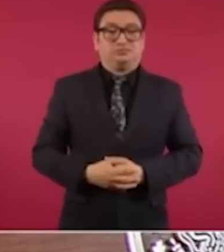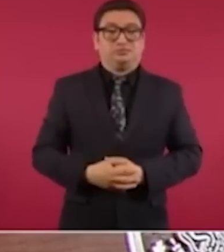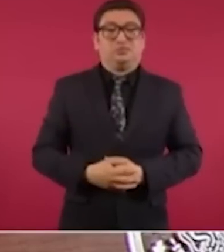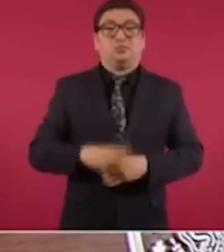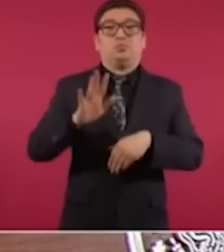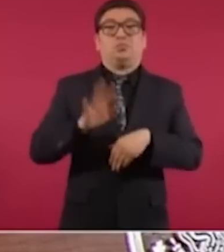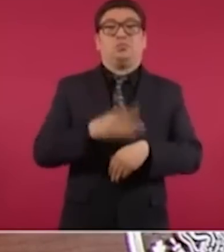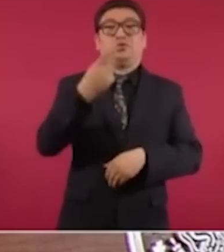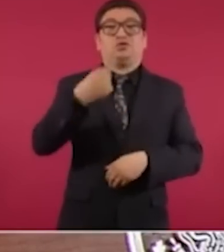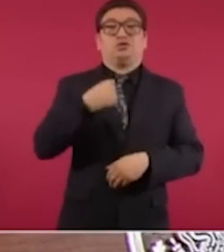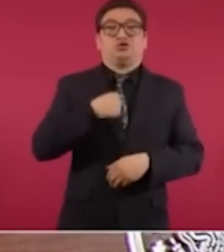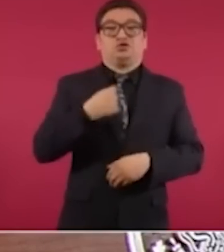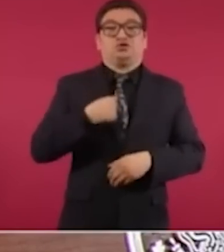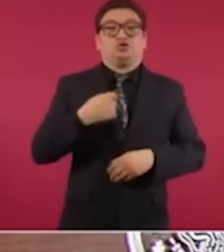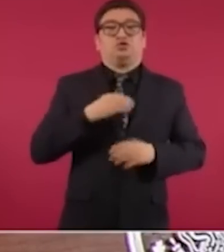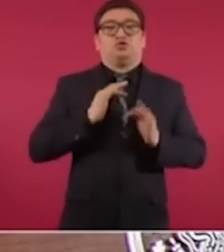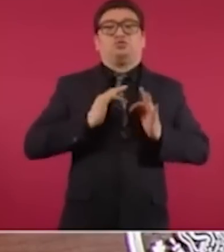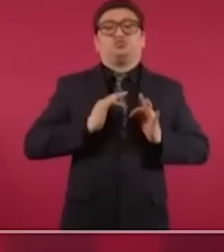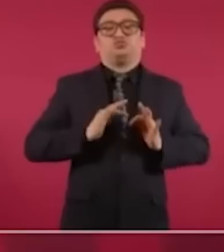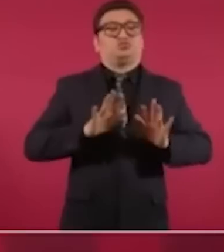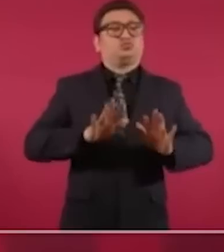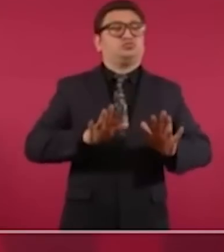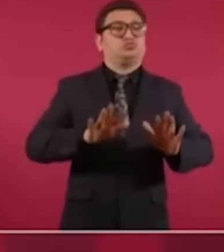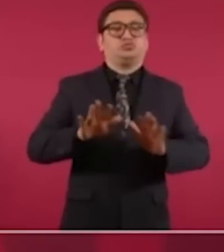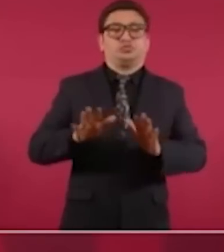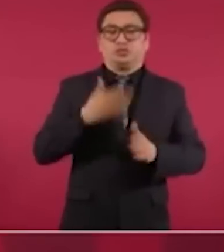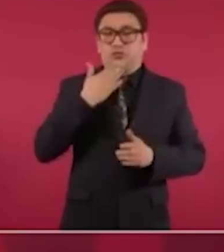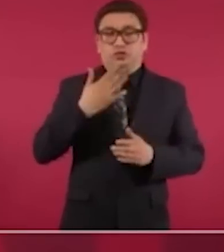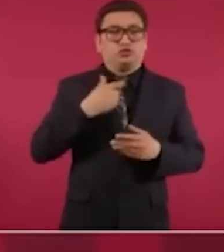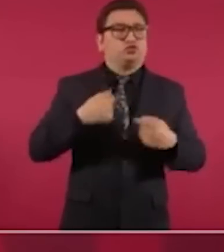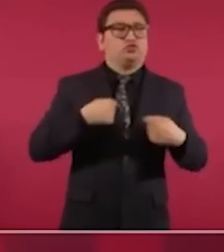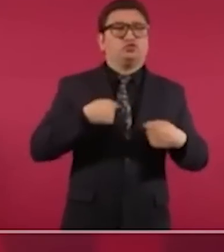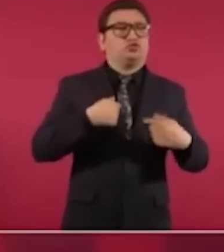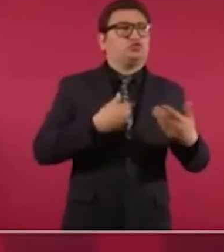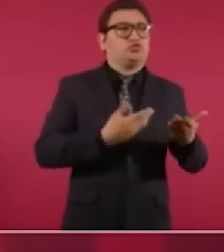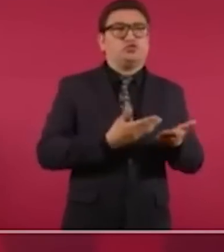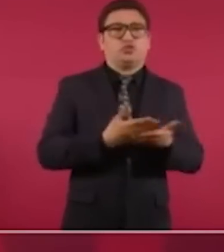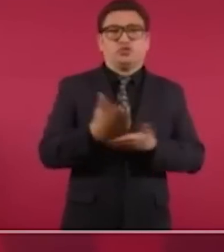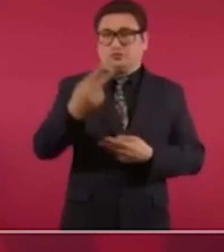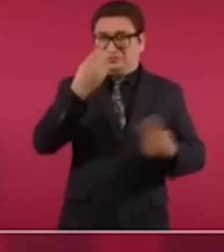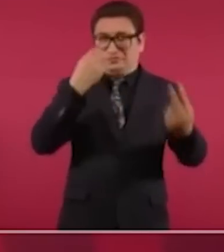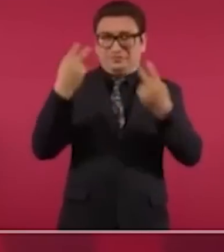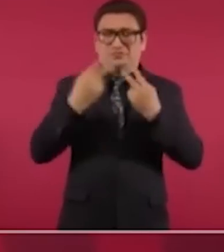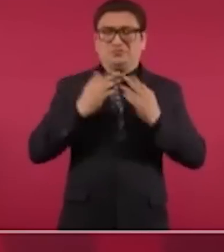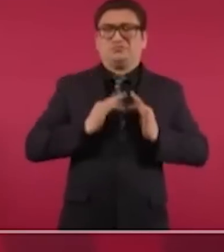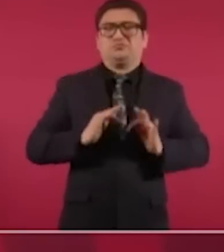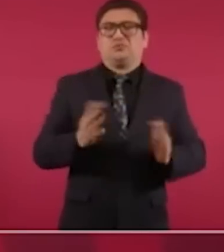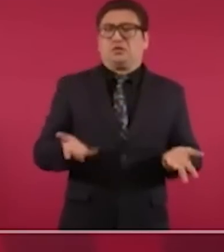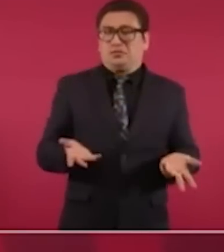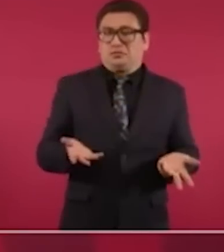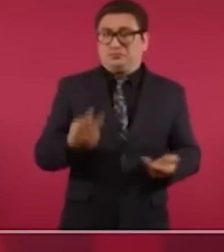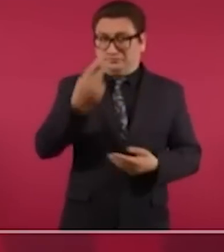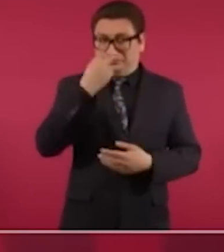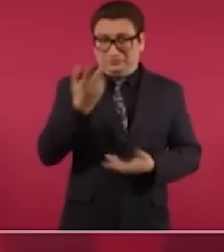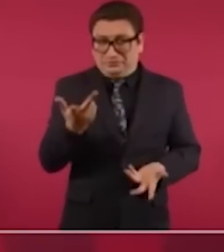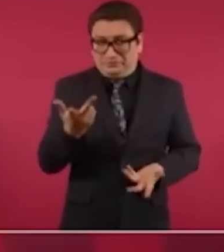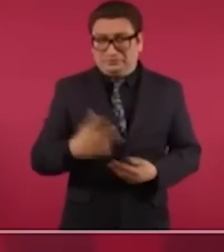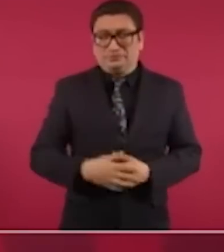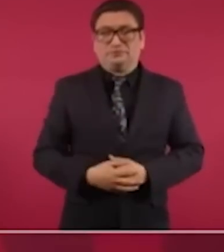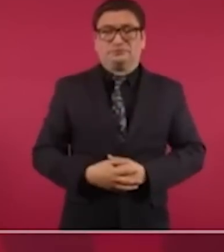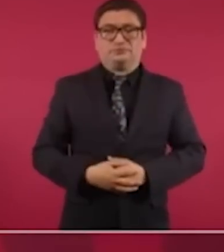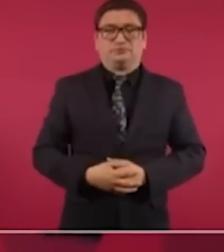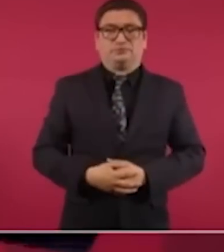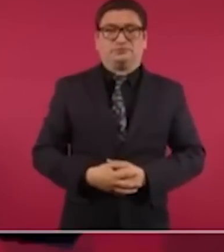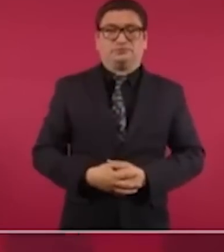porque yo estoy muy moderado no me ven pues sí